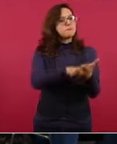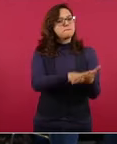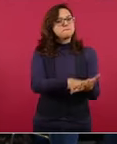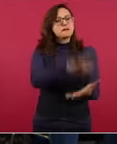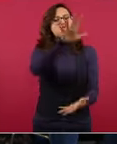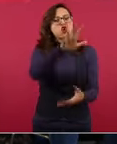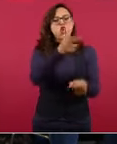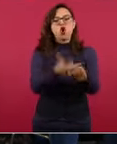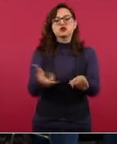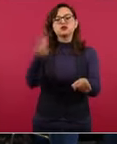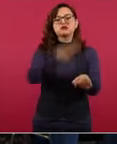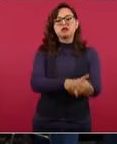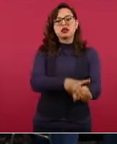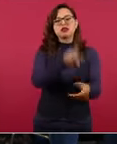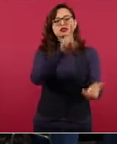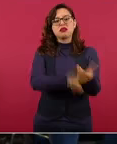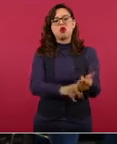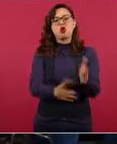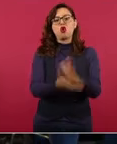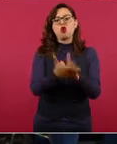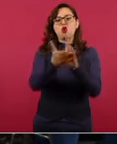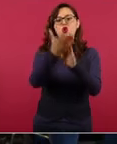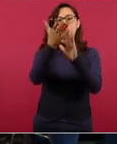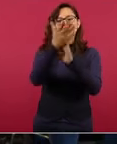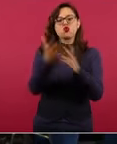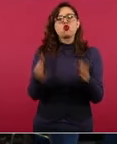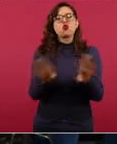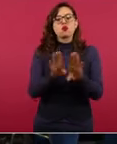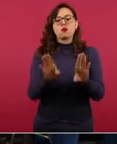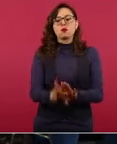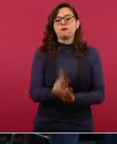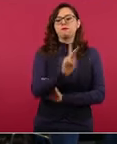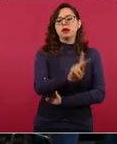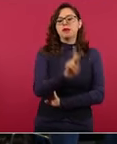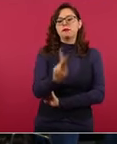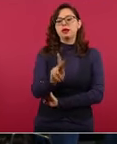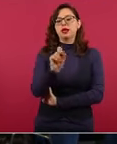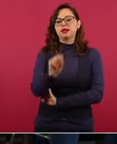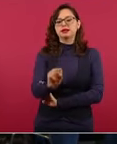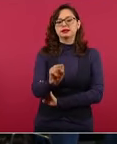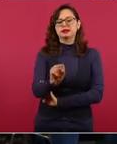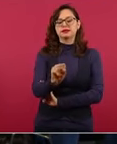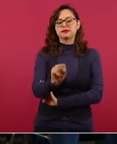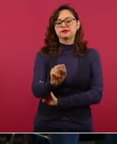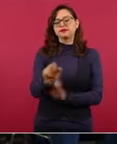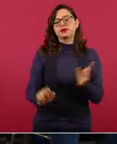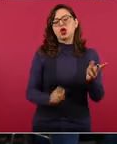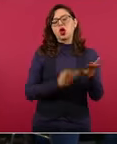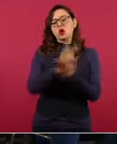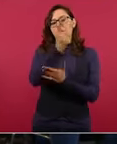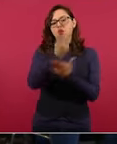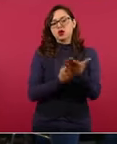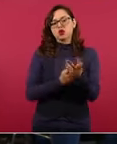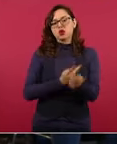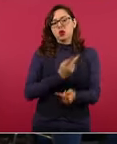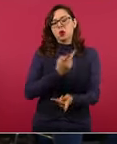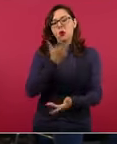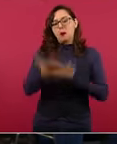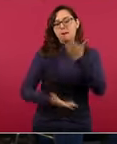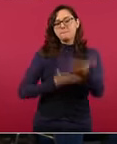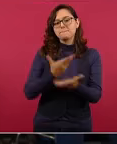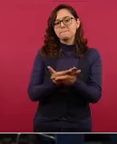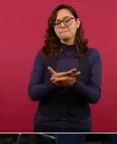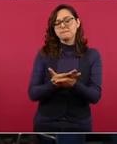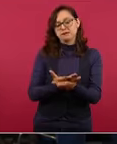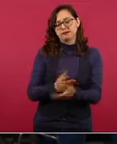se construyeron bajo un esquema de conocido como pps y proyectos de prestación de servicios y esto